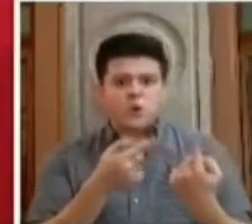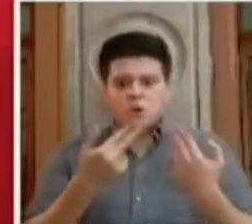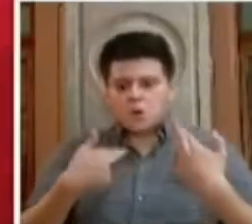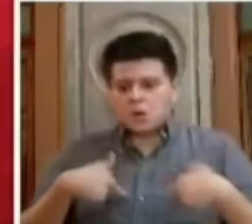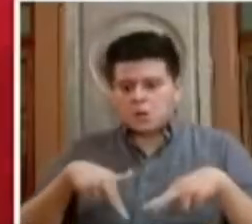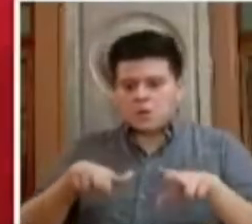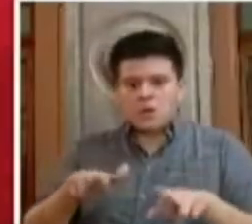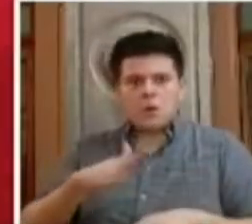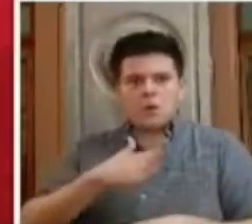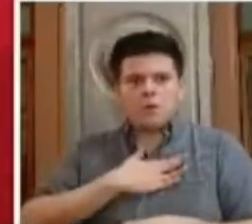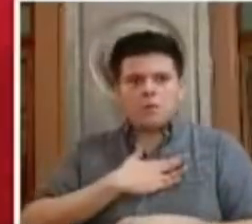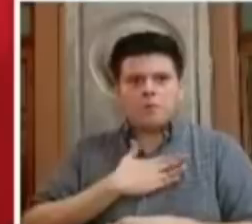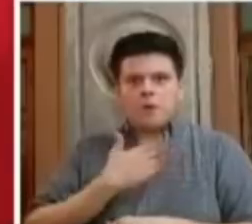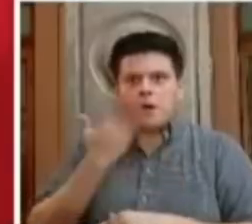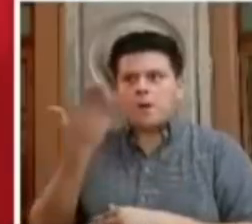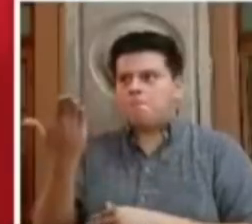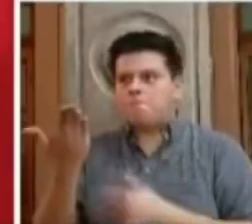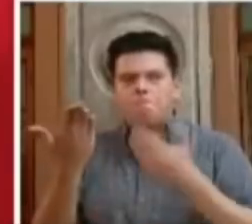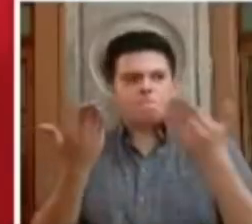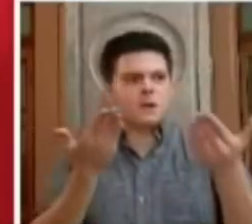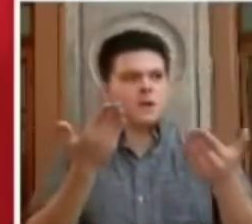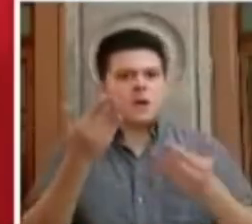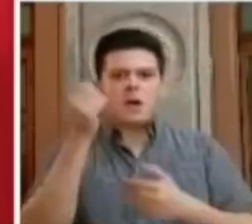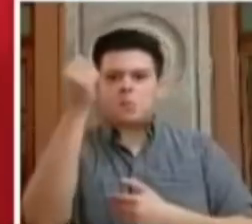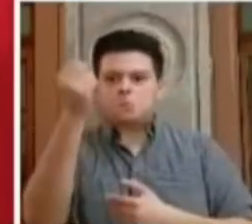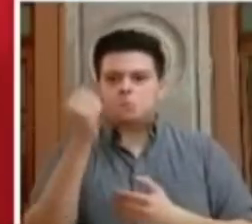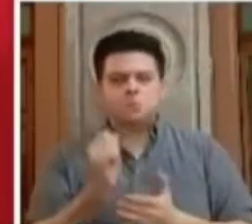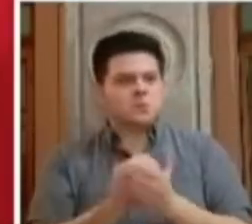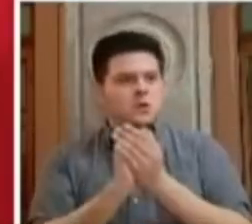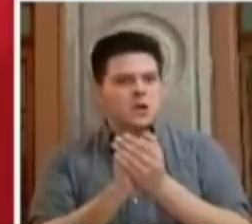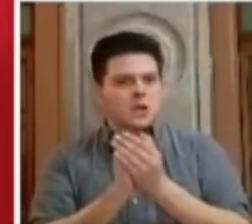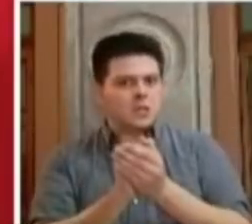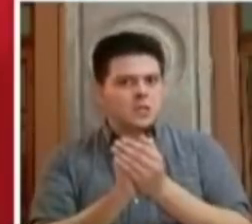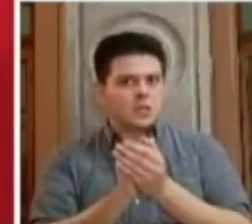nombre pidiendo moches a los casinos.